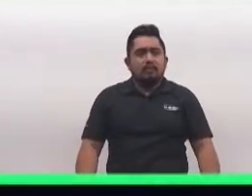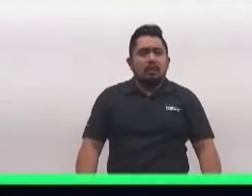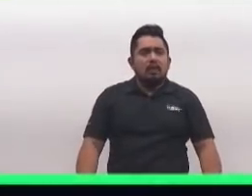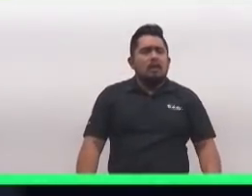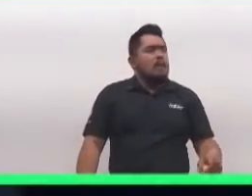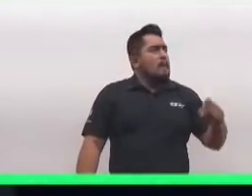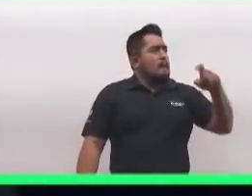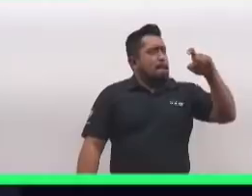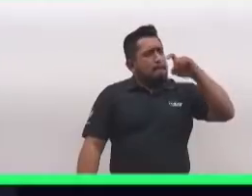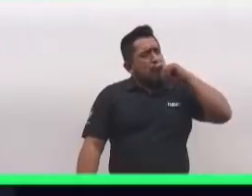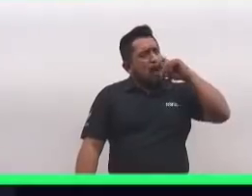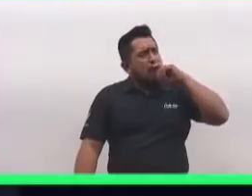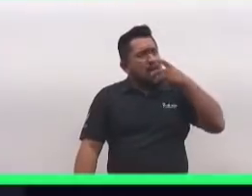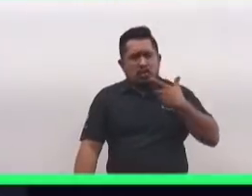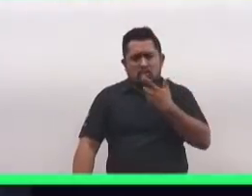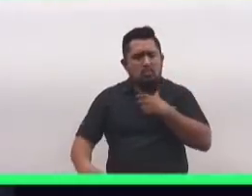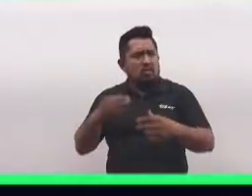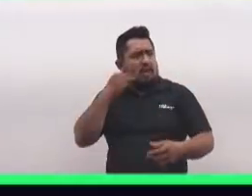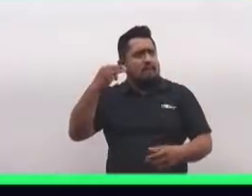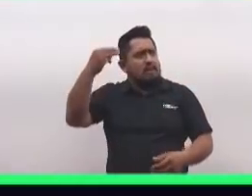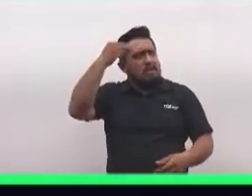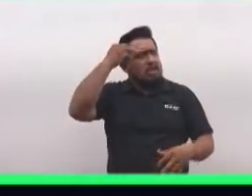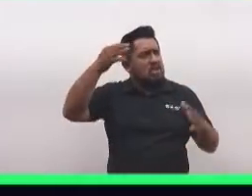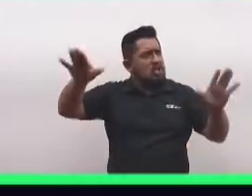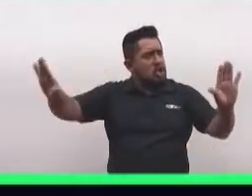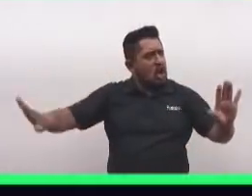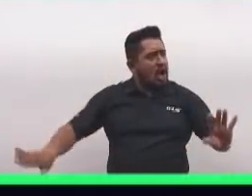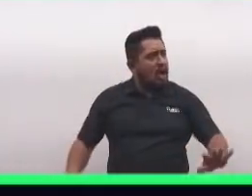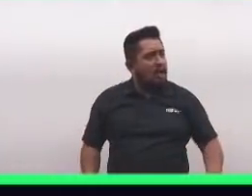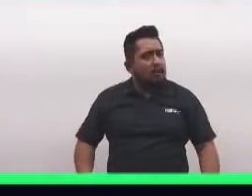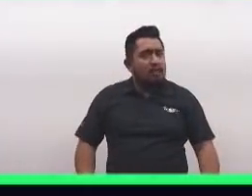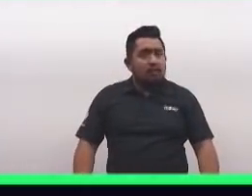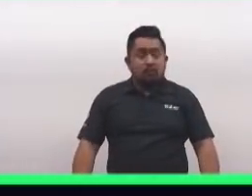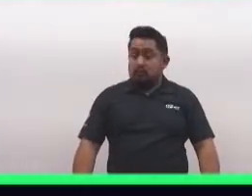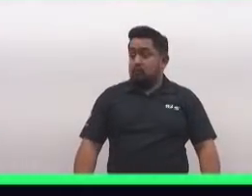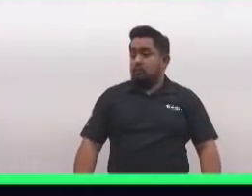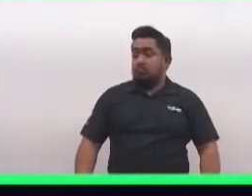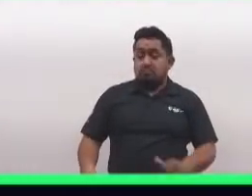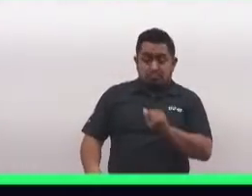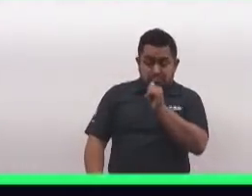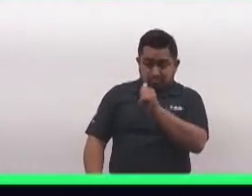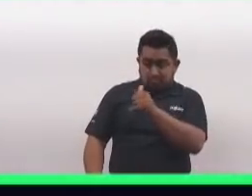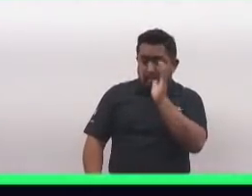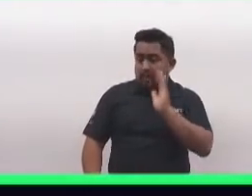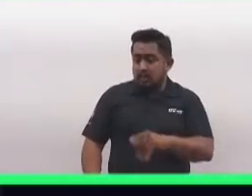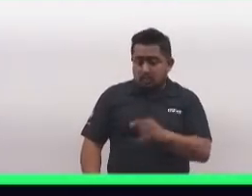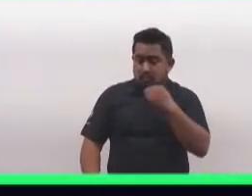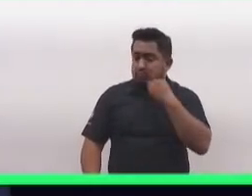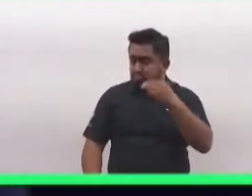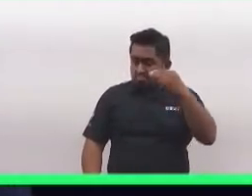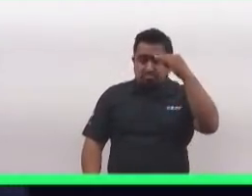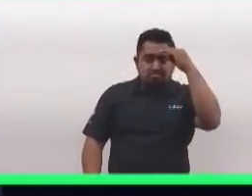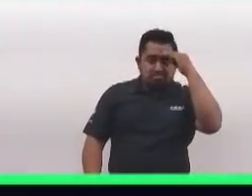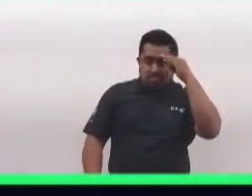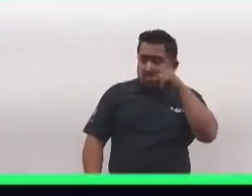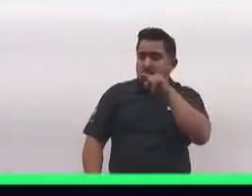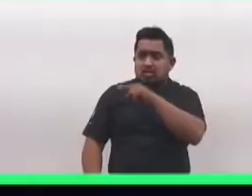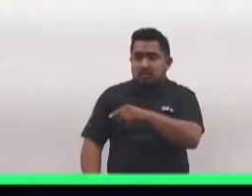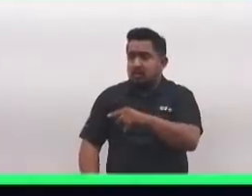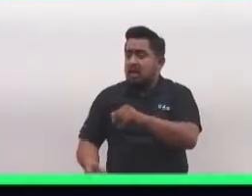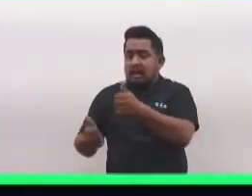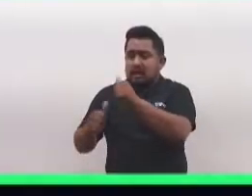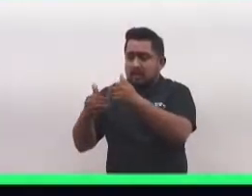papá me dicen si ya estamos grandes ok si yo sé que hasta grande yo sé que esa hora comienza lo bueno